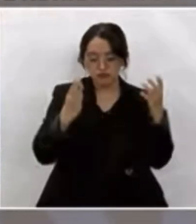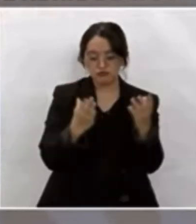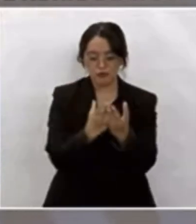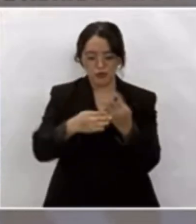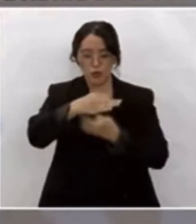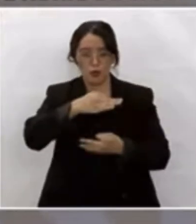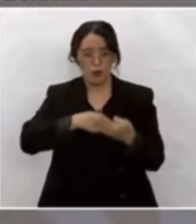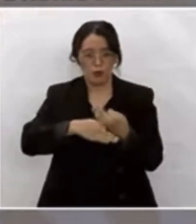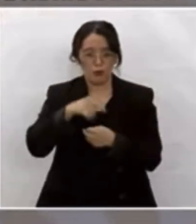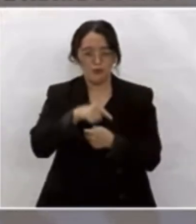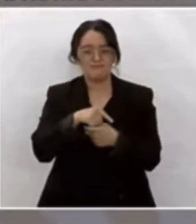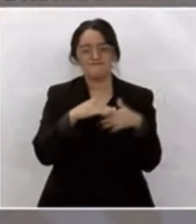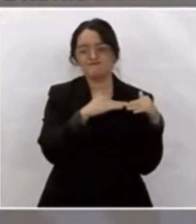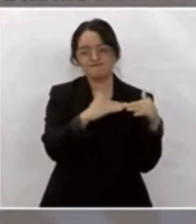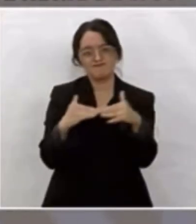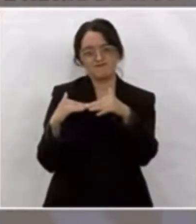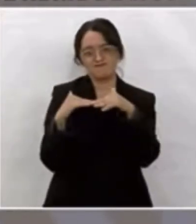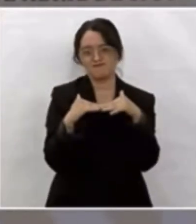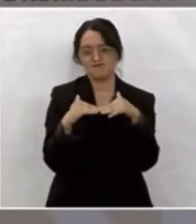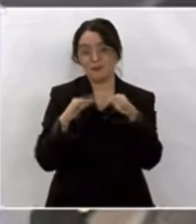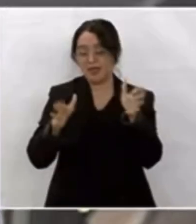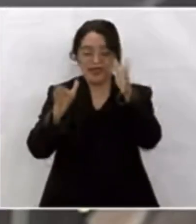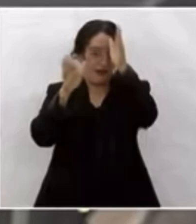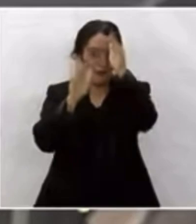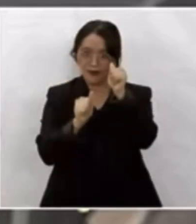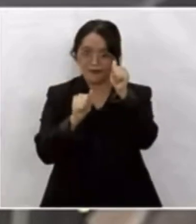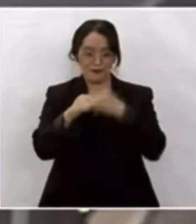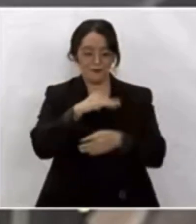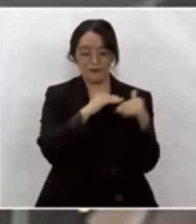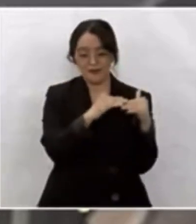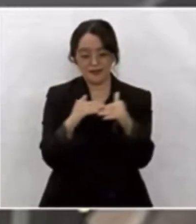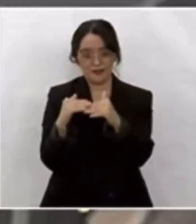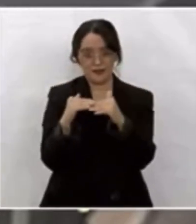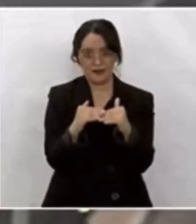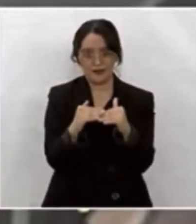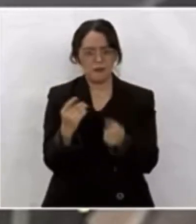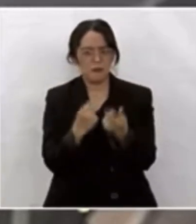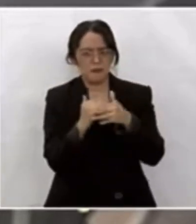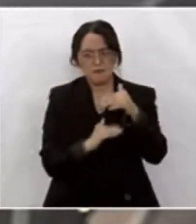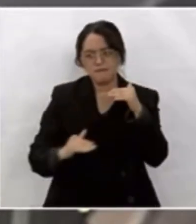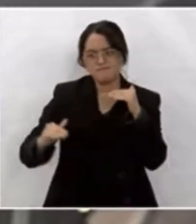mundo somos iguales y que nadie tiene el derecho